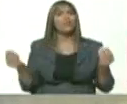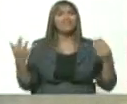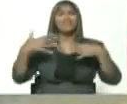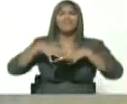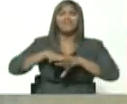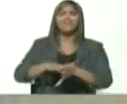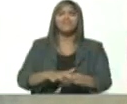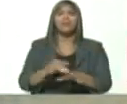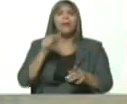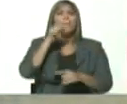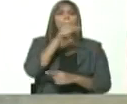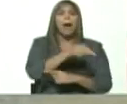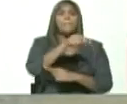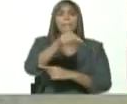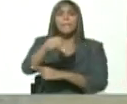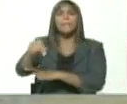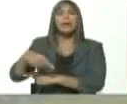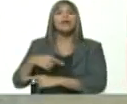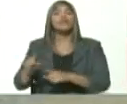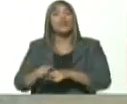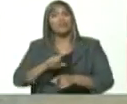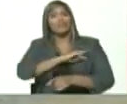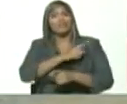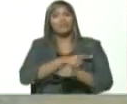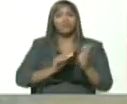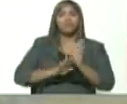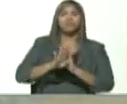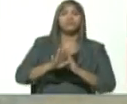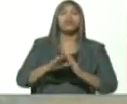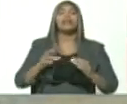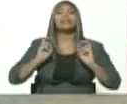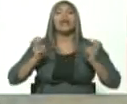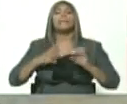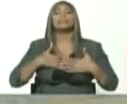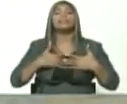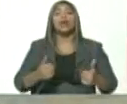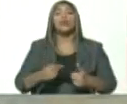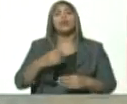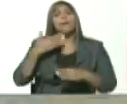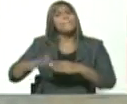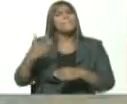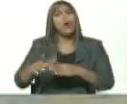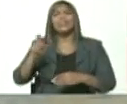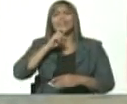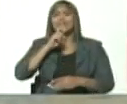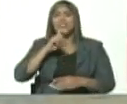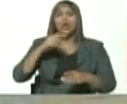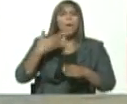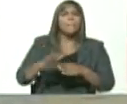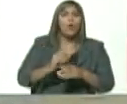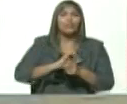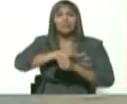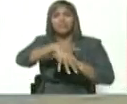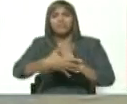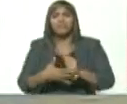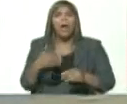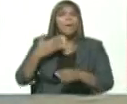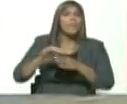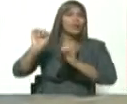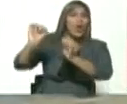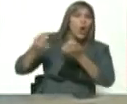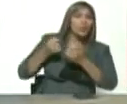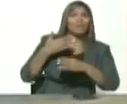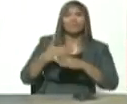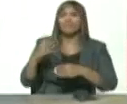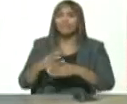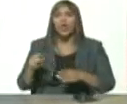donde hemos fortalecido la red de salud a pesar de las dificultades, a pesar de la pandemia. Hemos seguido